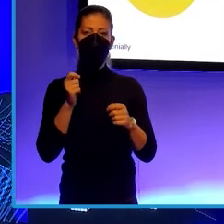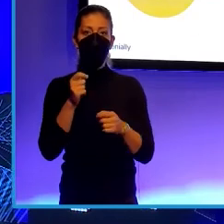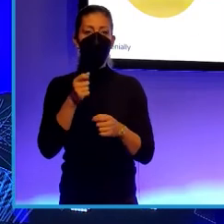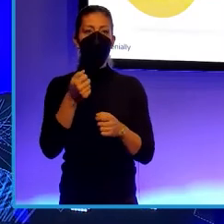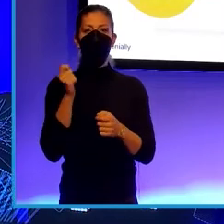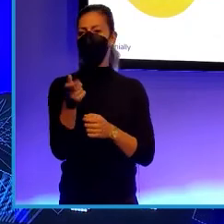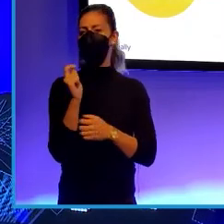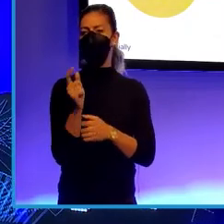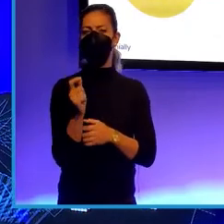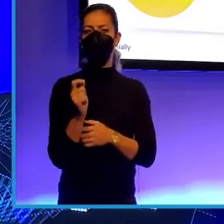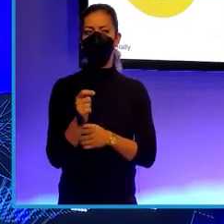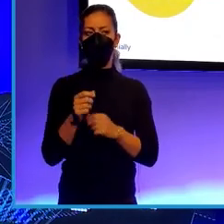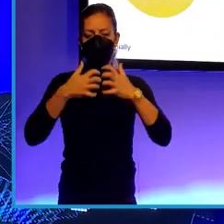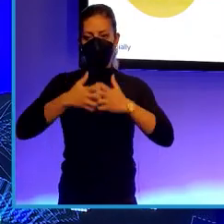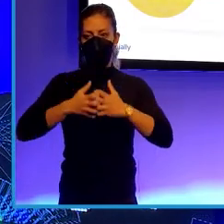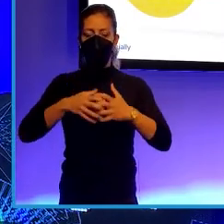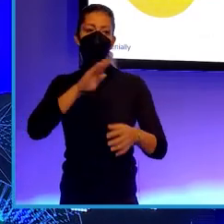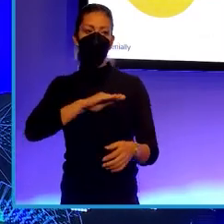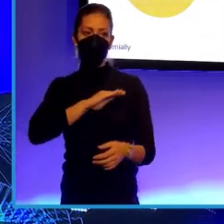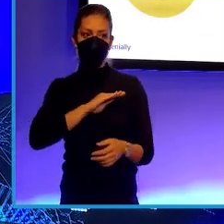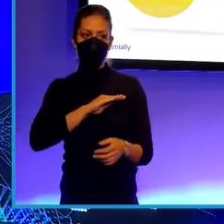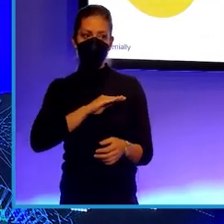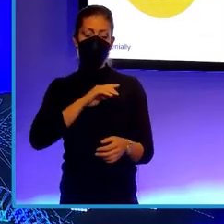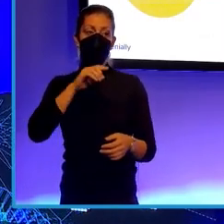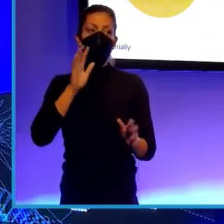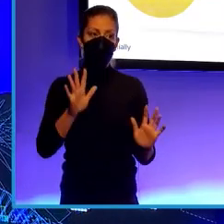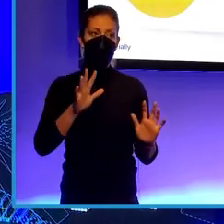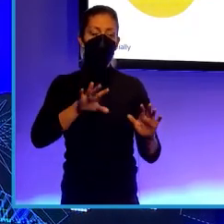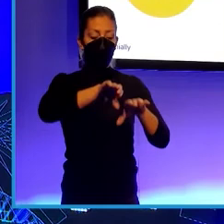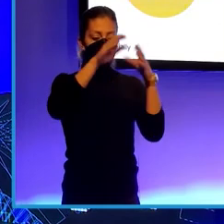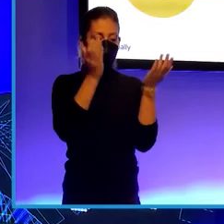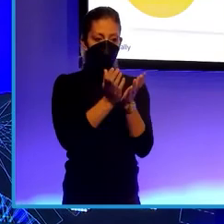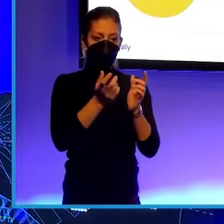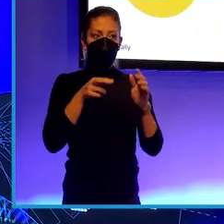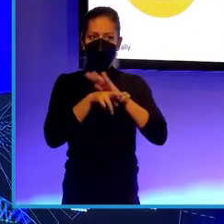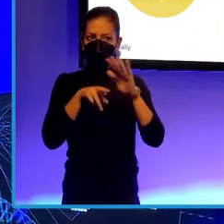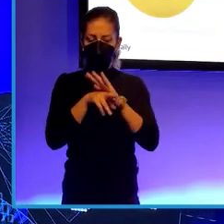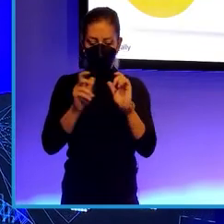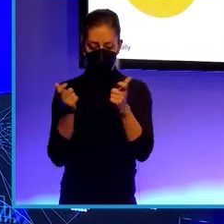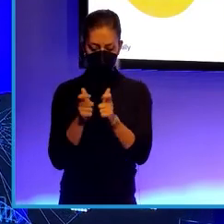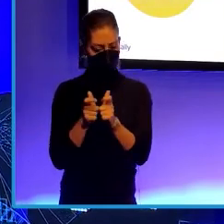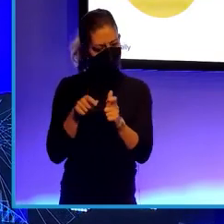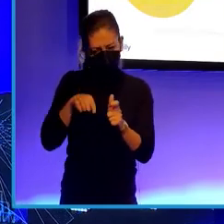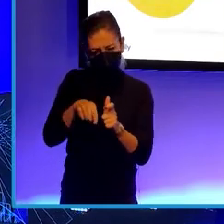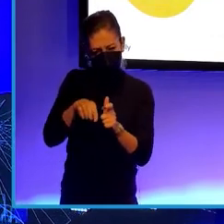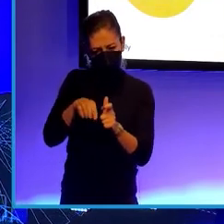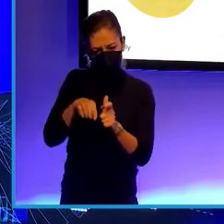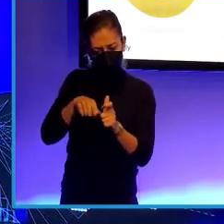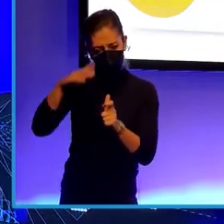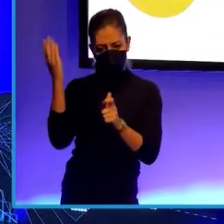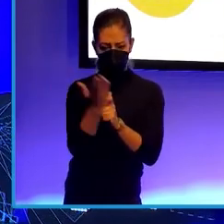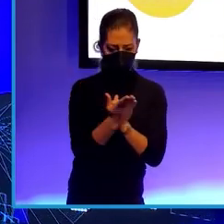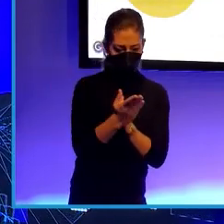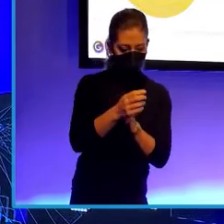fondos entonces estamos un mundo que cada vez hay menos recursos y eso que conviene que va a ser más